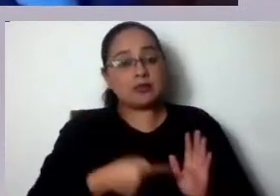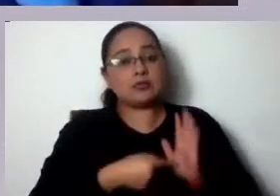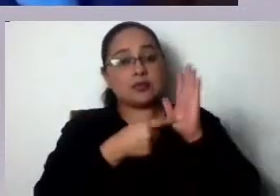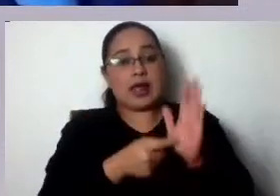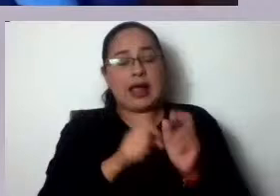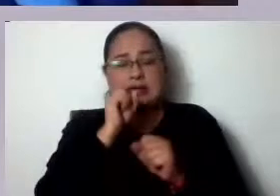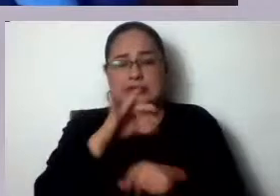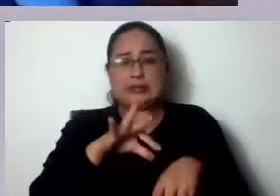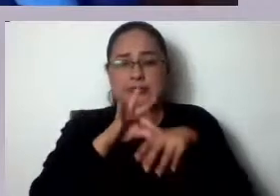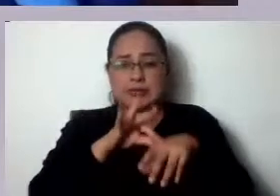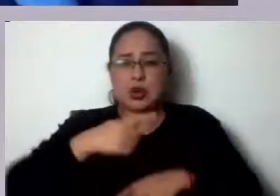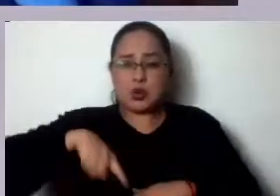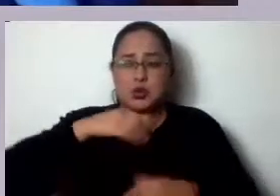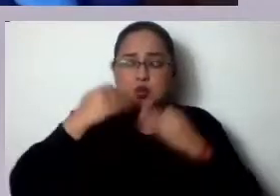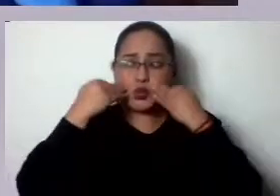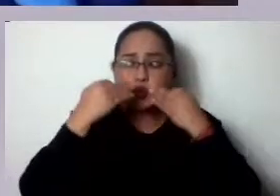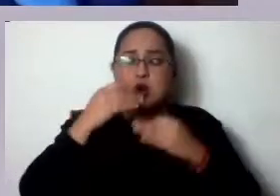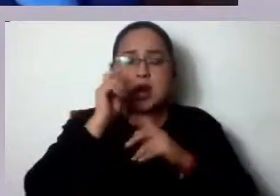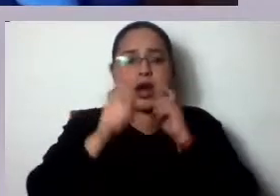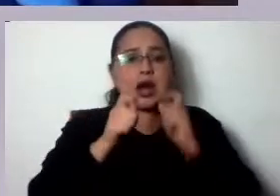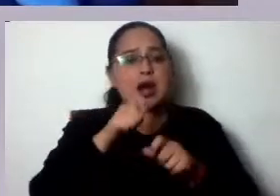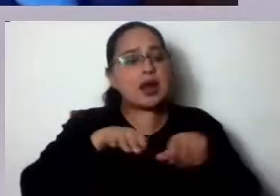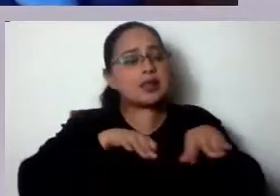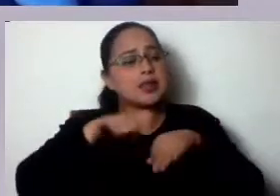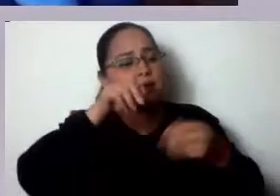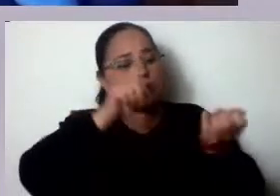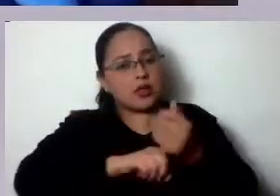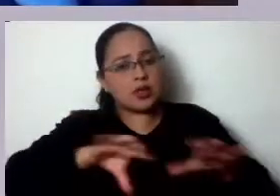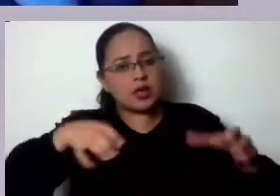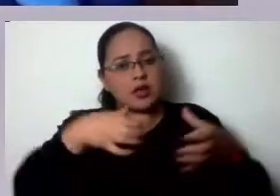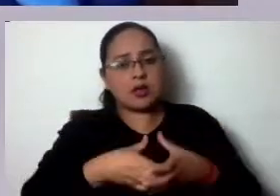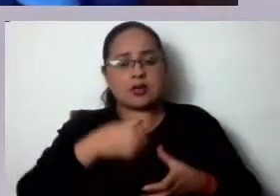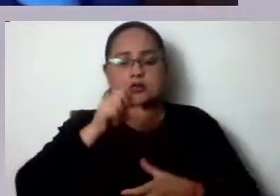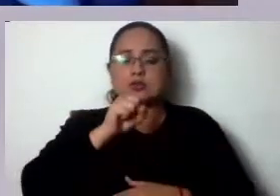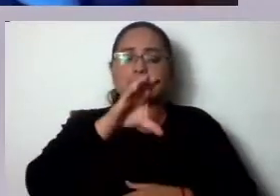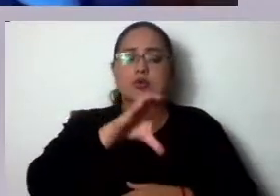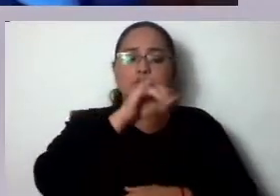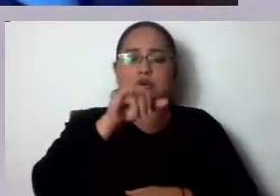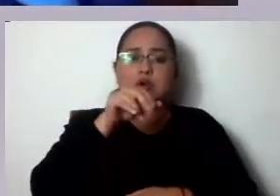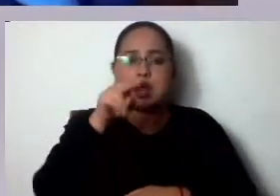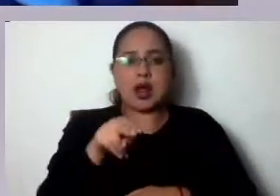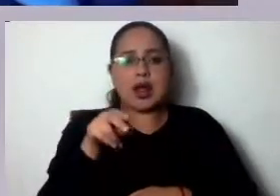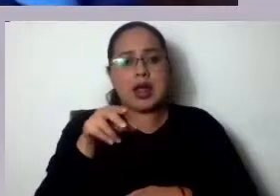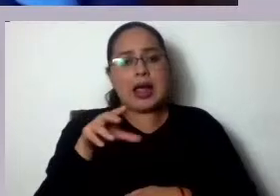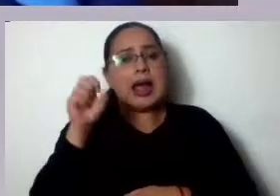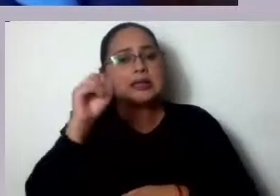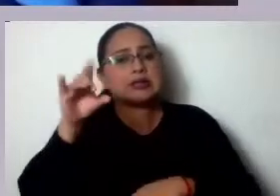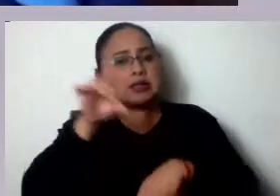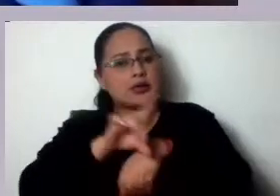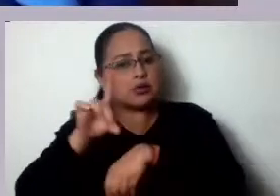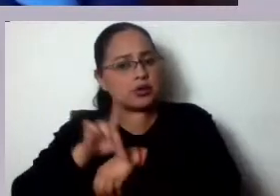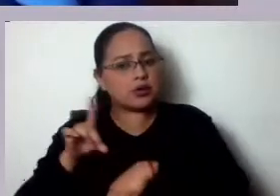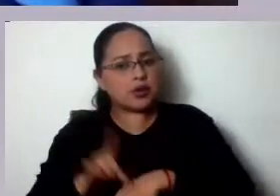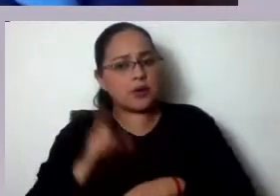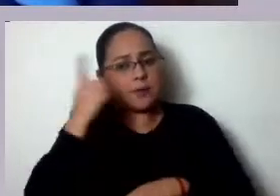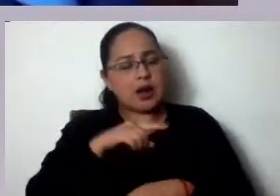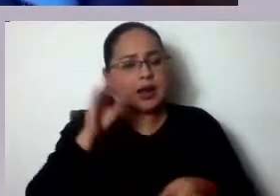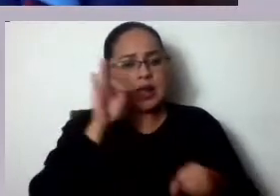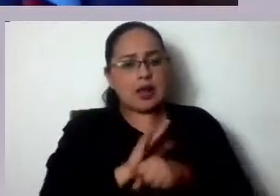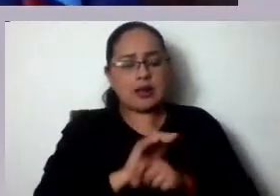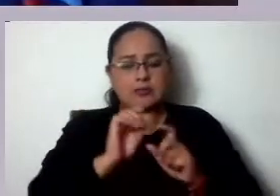tangible forma palpable el trabajo que realiza máximo tribunal día con día en la defensa y la protección